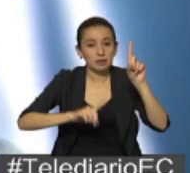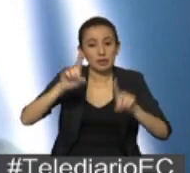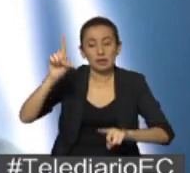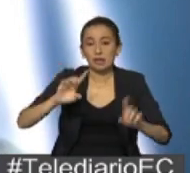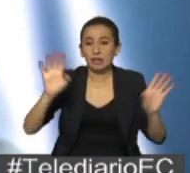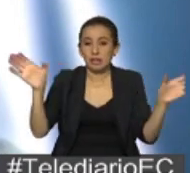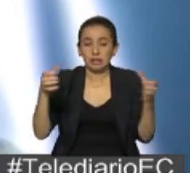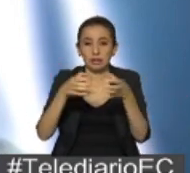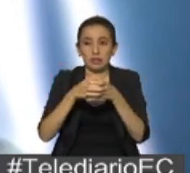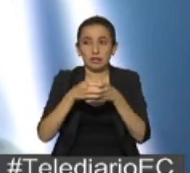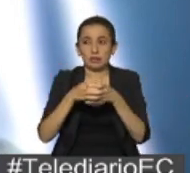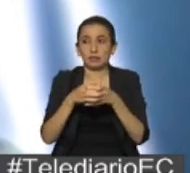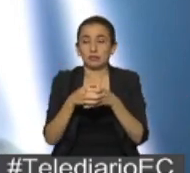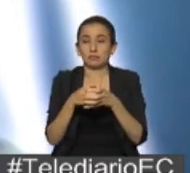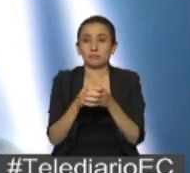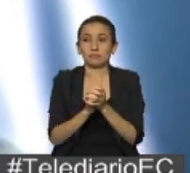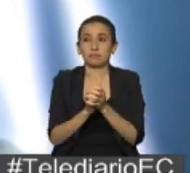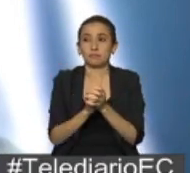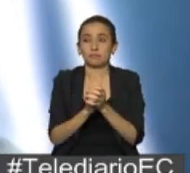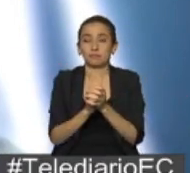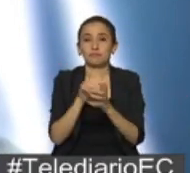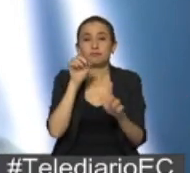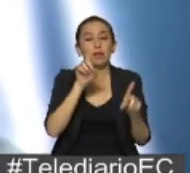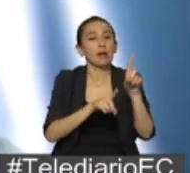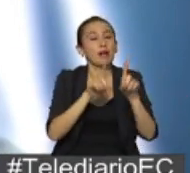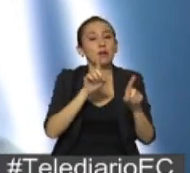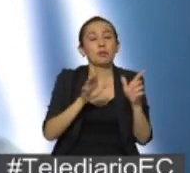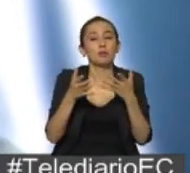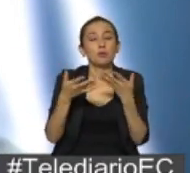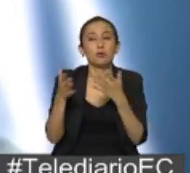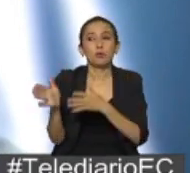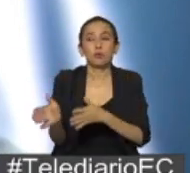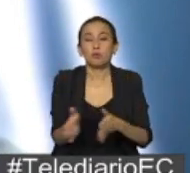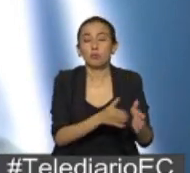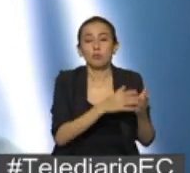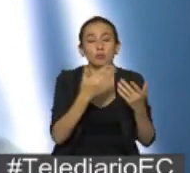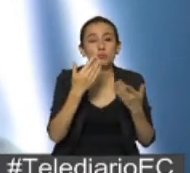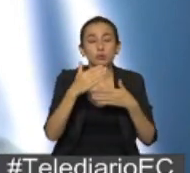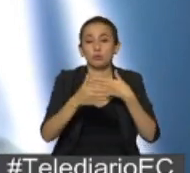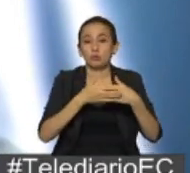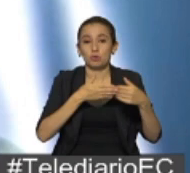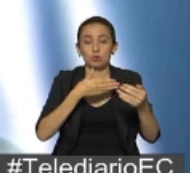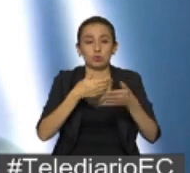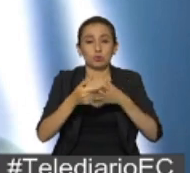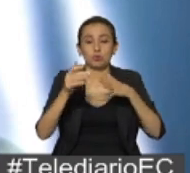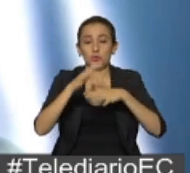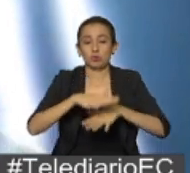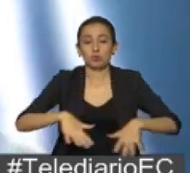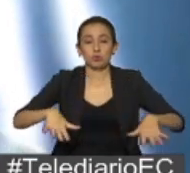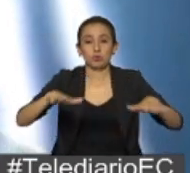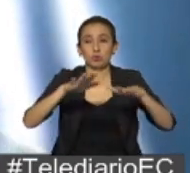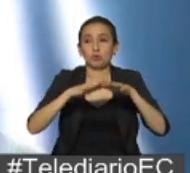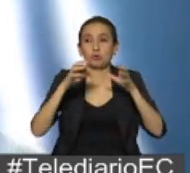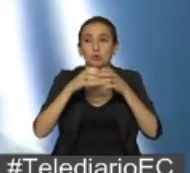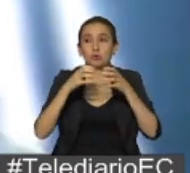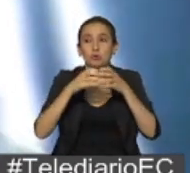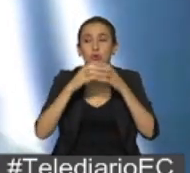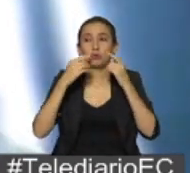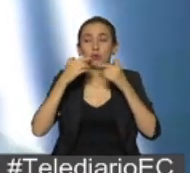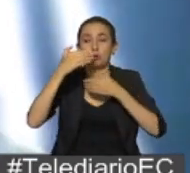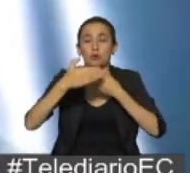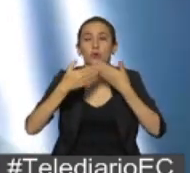detectado que hay cualquier tipo de sitio han